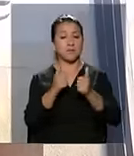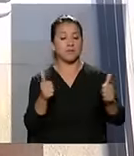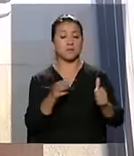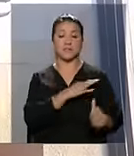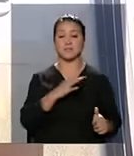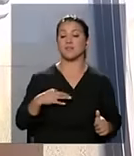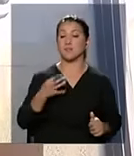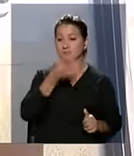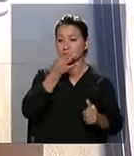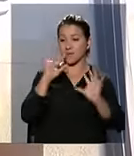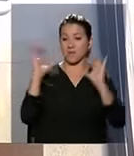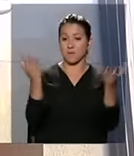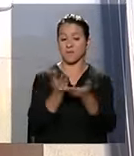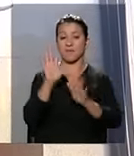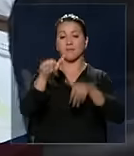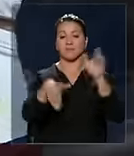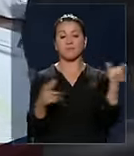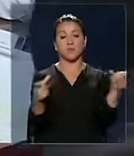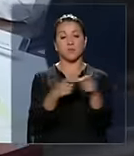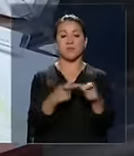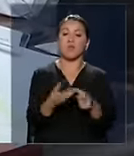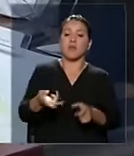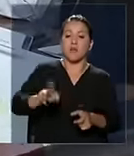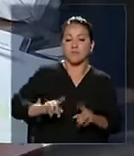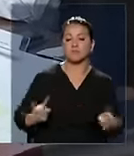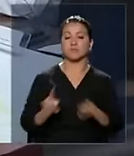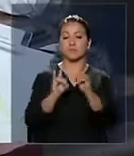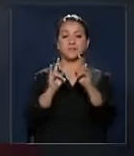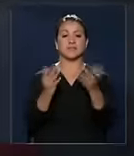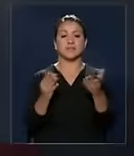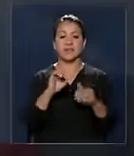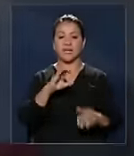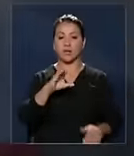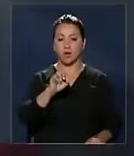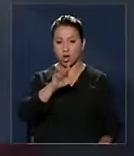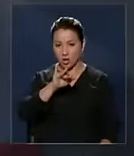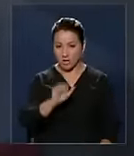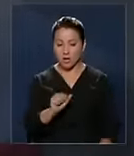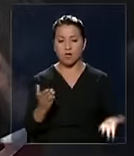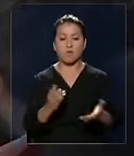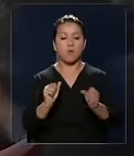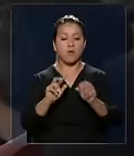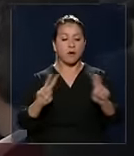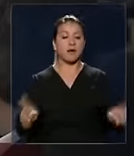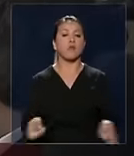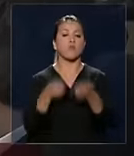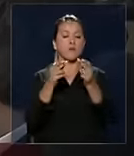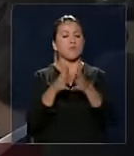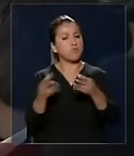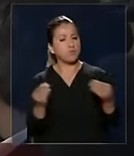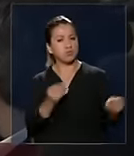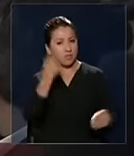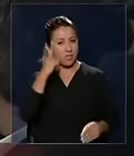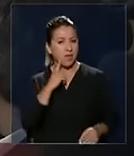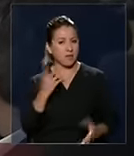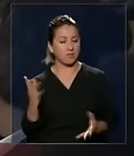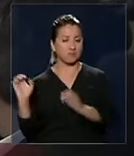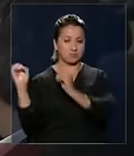Medio Ambiente convocó a un Comité Nacional de Restauración Ecológica para determinar cómo se recuperará el enorme daño